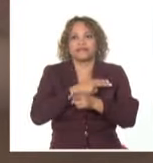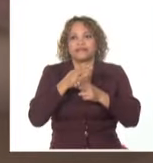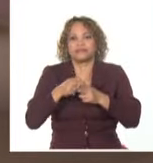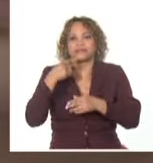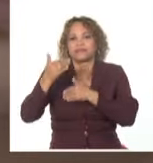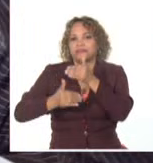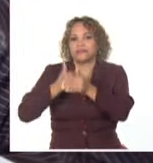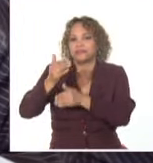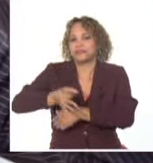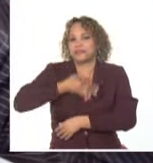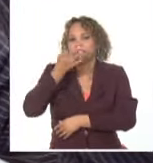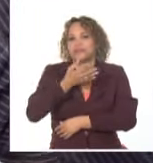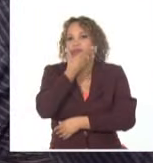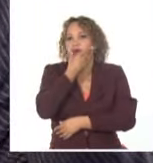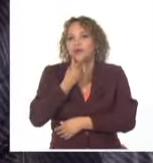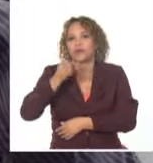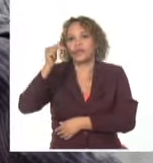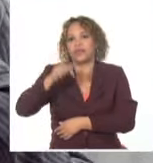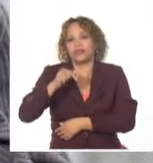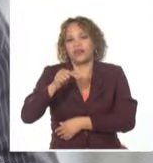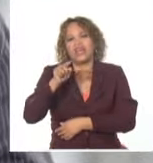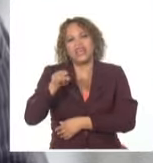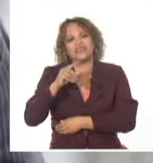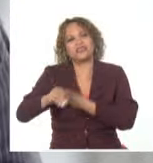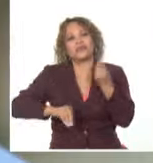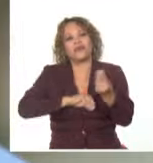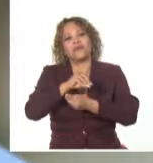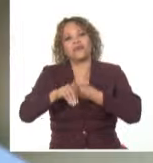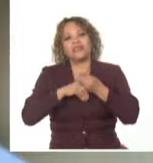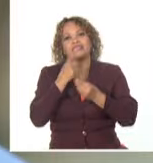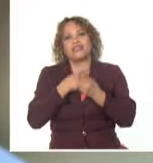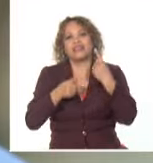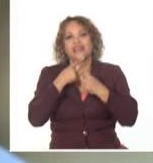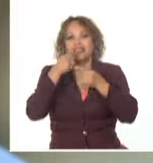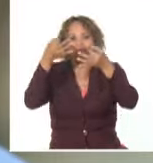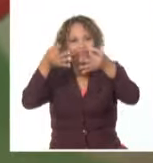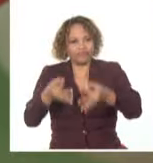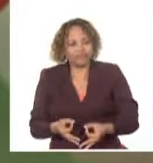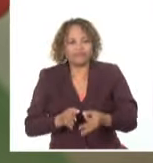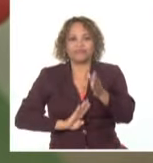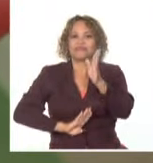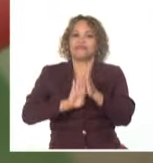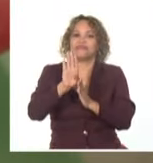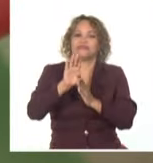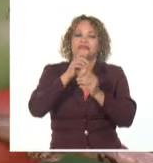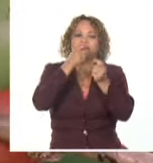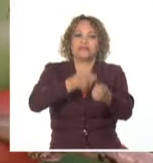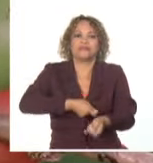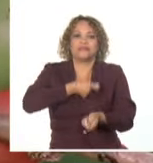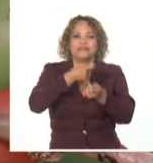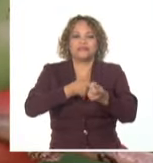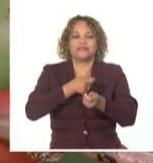por los jóvenes de hoy, se convierte en una apuesta segura al desarrollo agroforestal de la